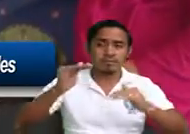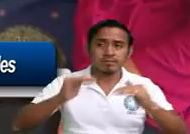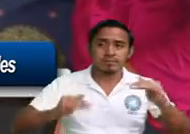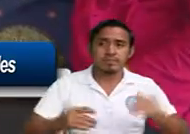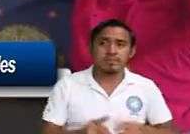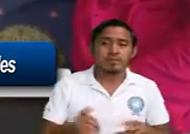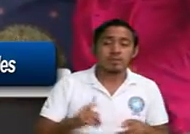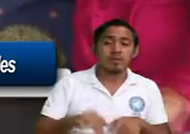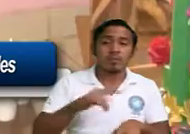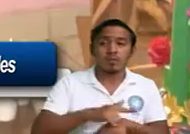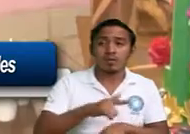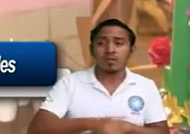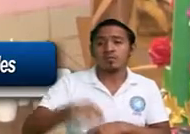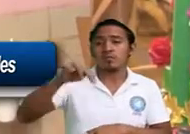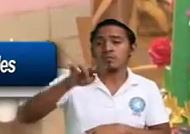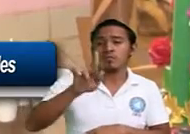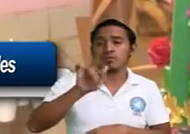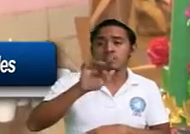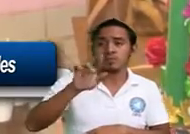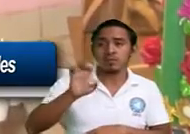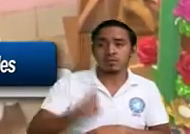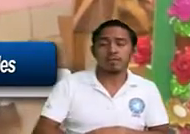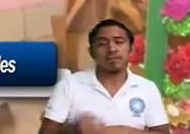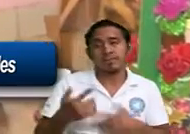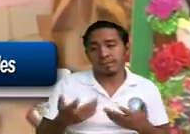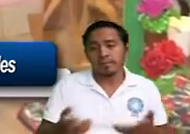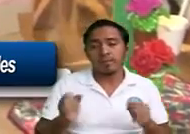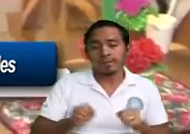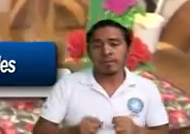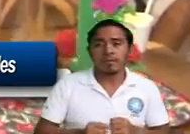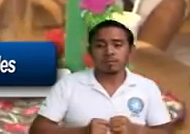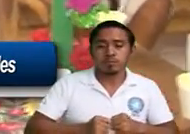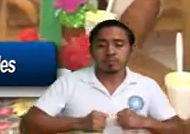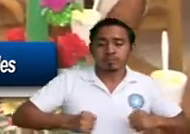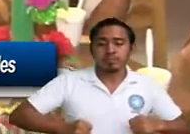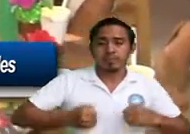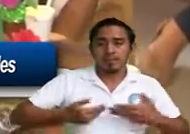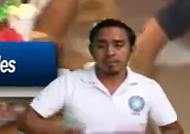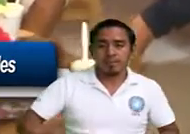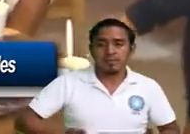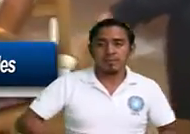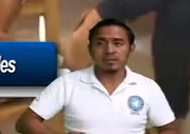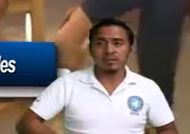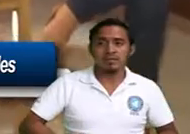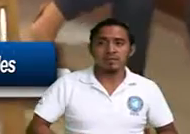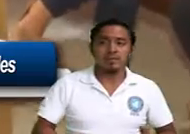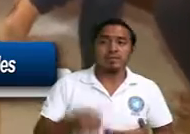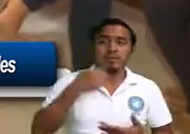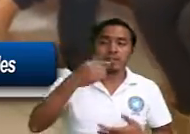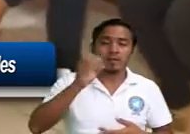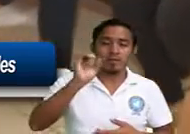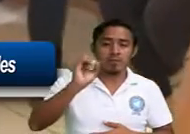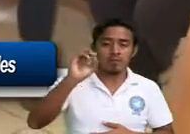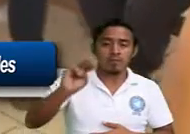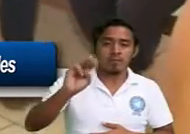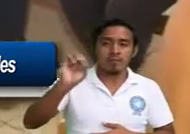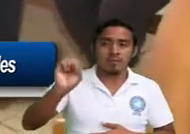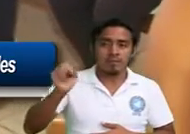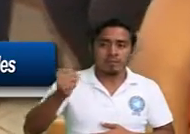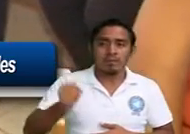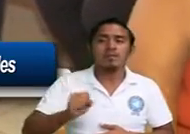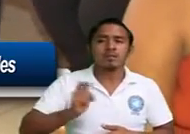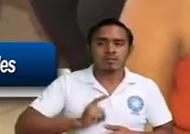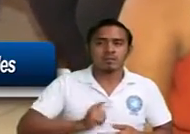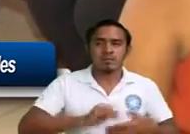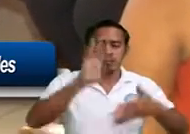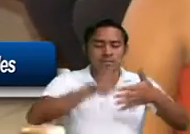nutrientes. Y hay un aumento esperado de peso que pueden ir teniendo ellas, que según la Organización Mundial de la Salud hay incluso tablas.